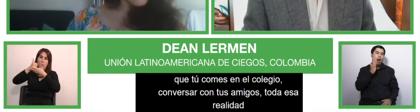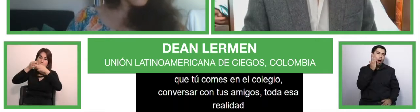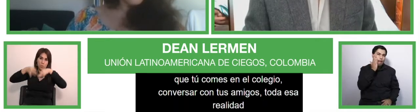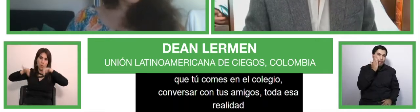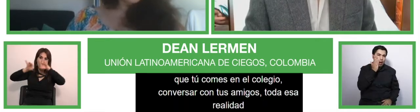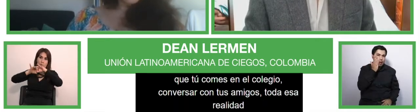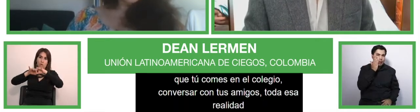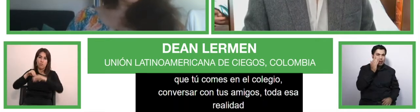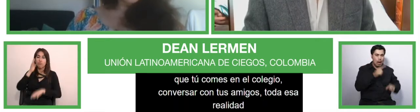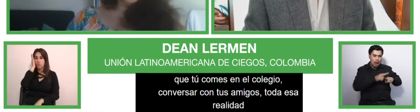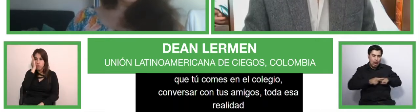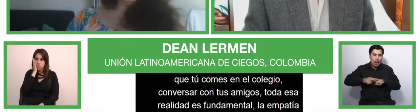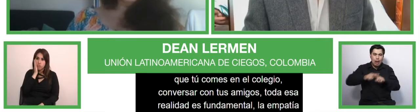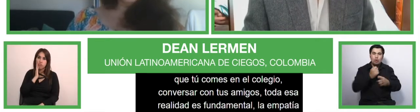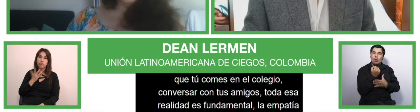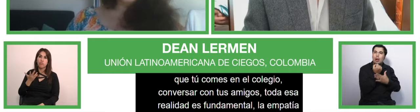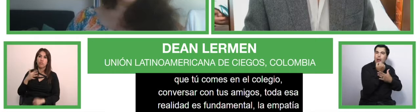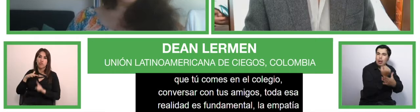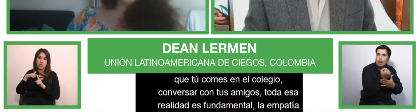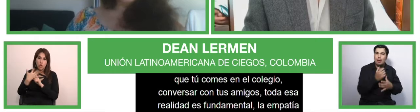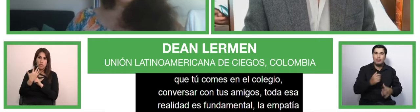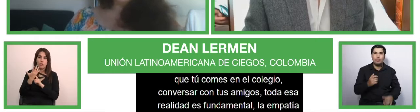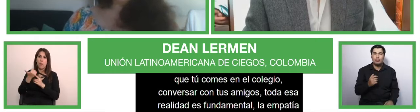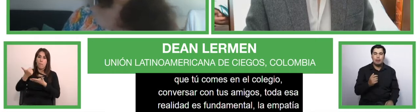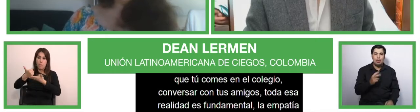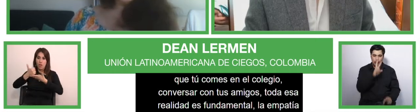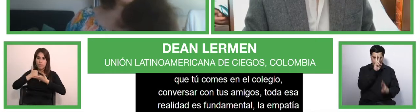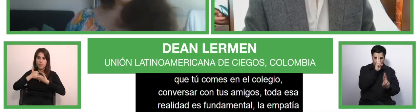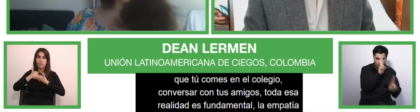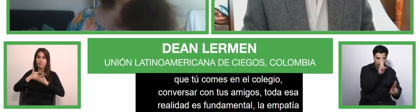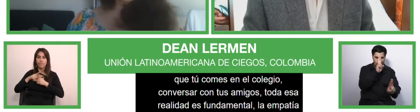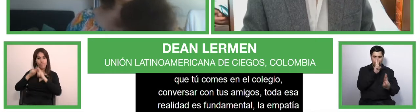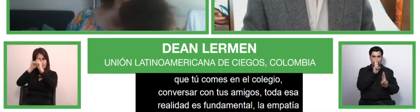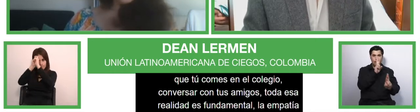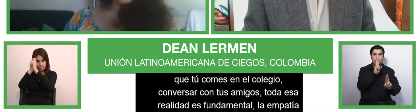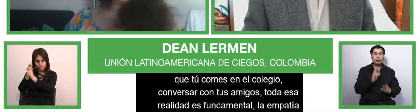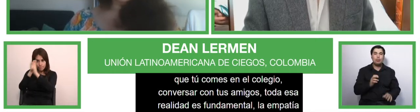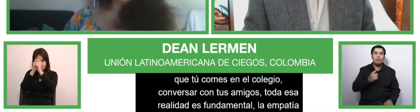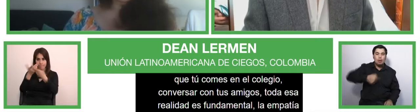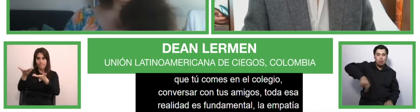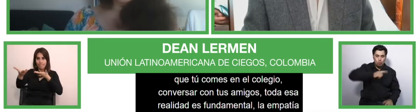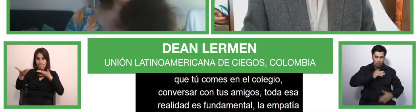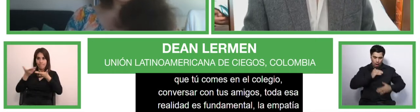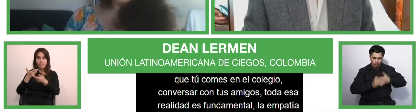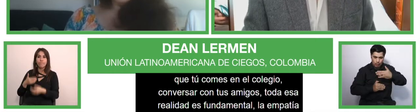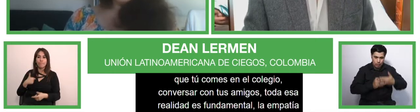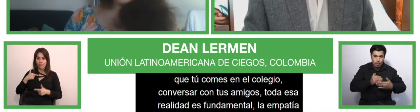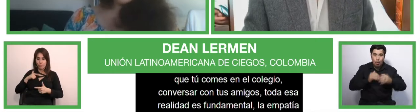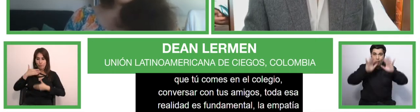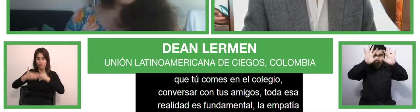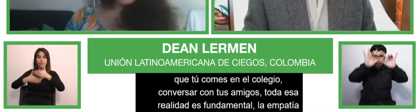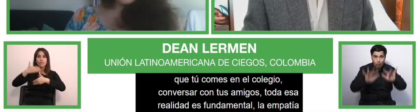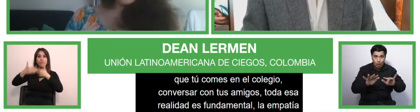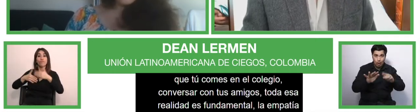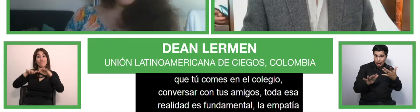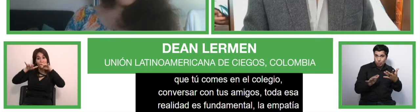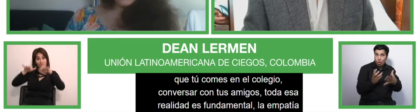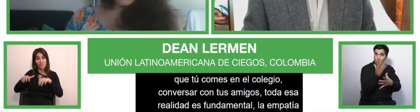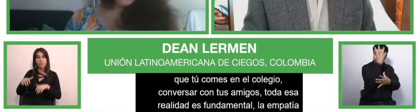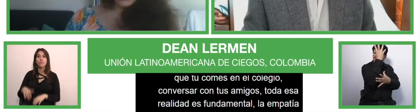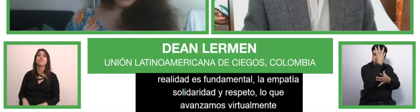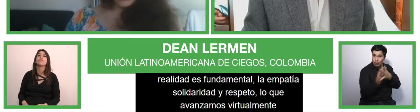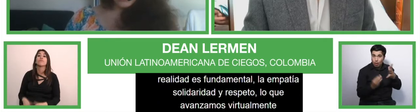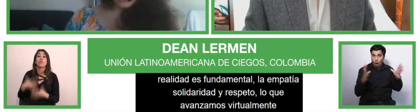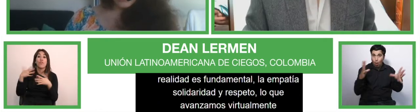solidaridad y el respeto. Pero lo que avanzamos virtualmente no va a desaparecer. No va a